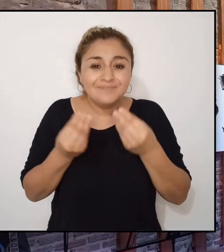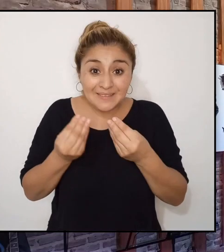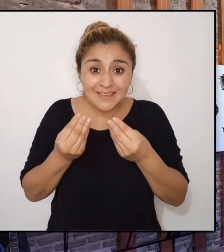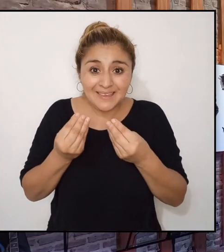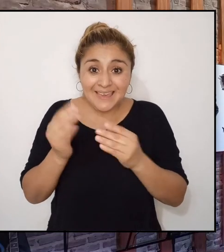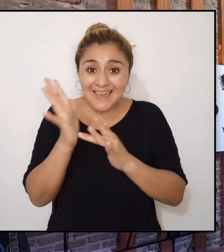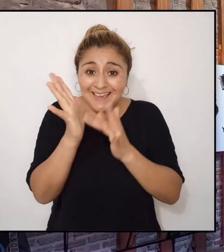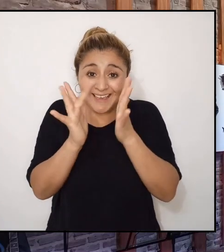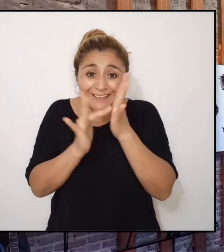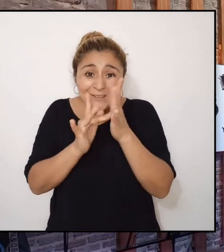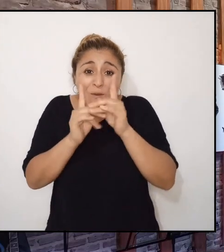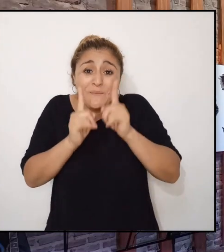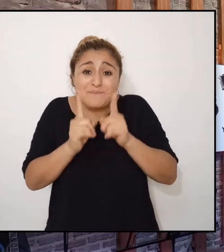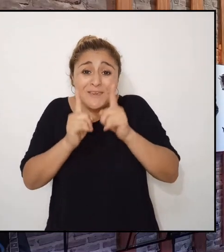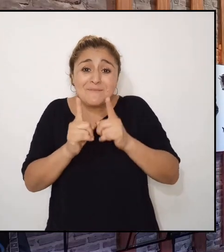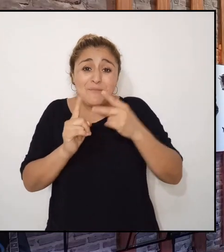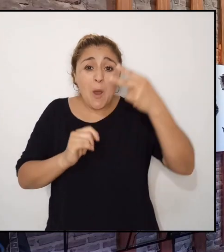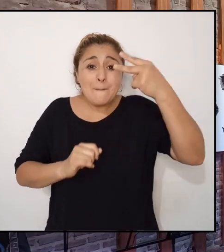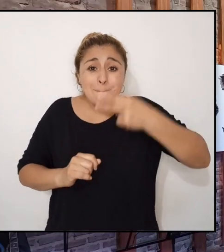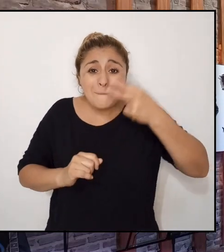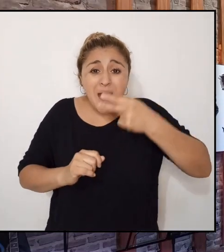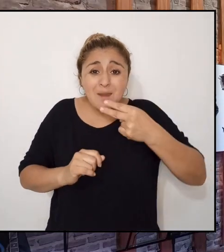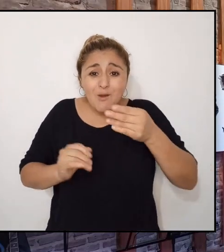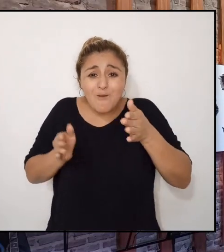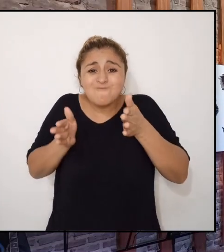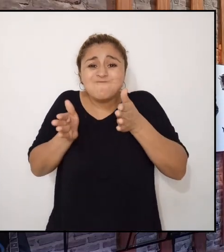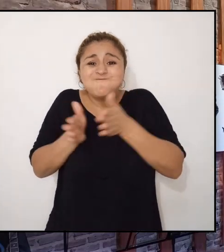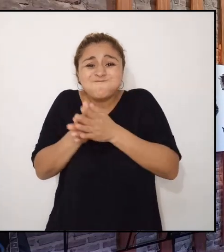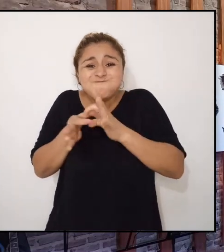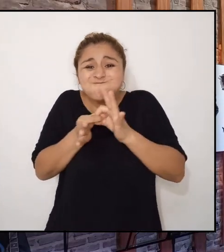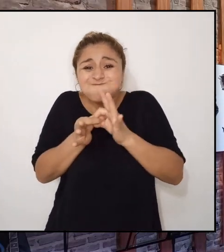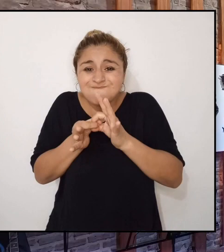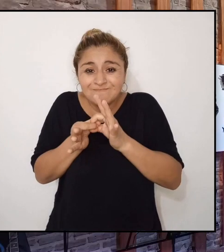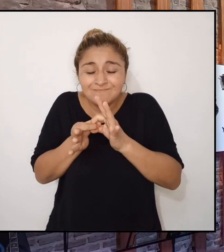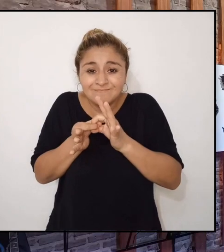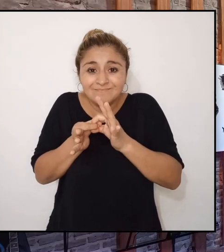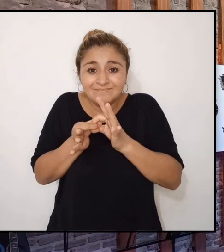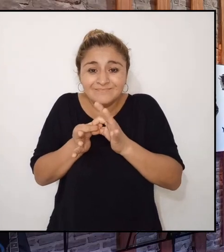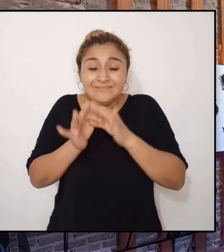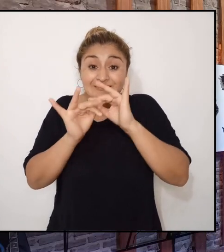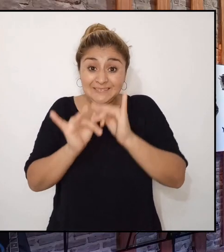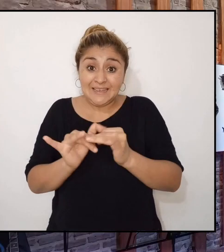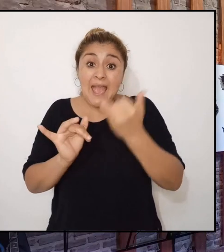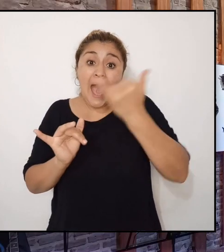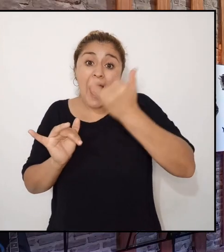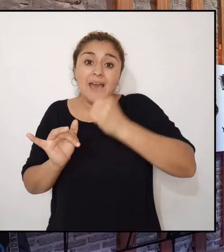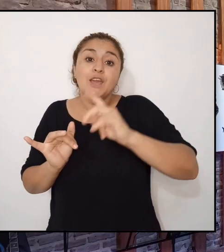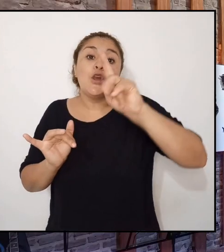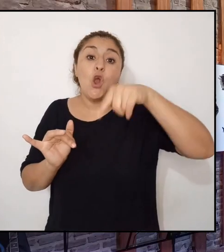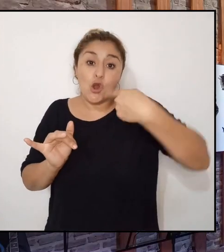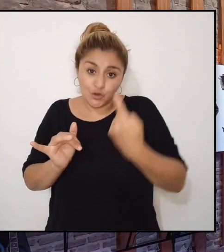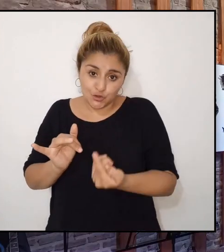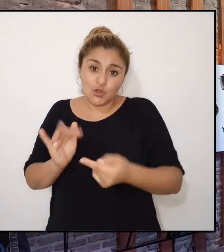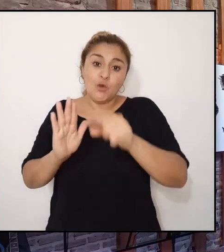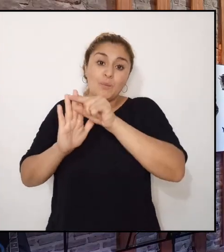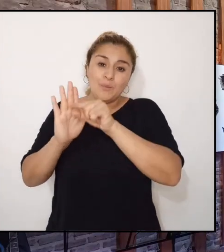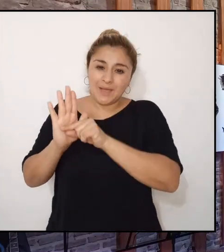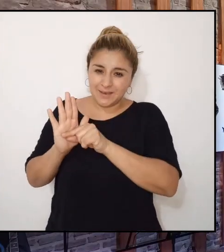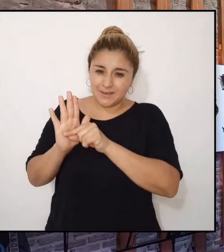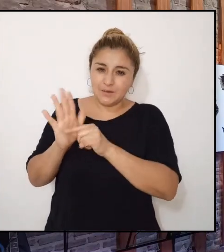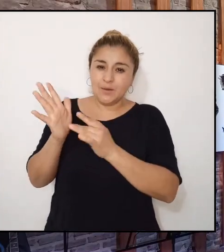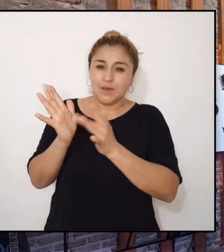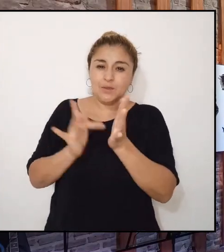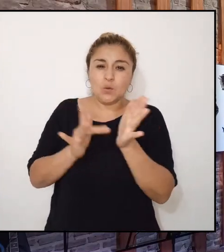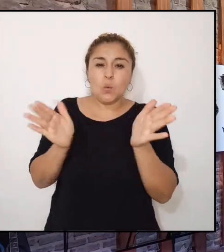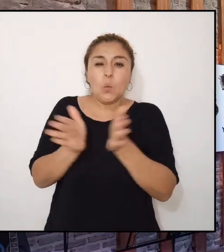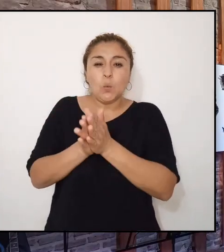Dios. En otros pasajes, Jesús hablando con sus discípulos, yo creo que lo tengo anotado aquí más adelante, cuando uno le pregunta o